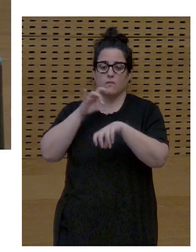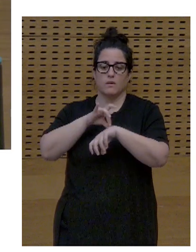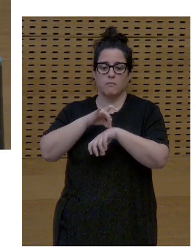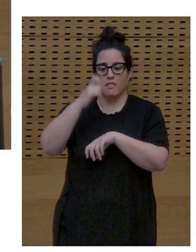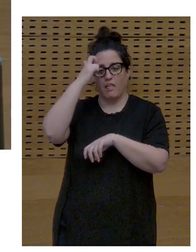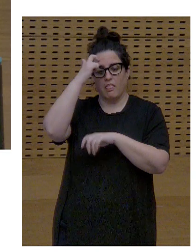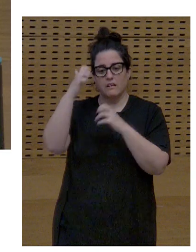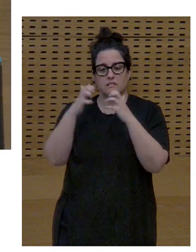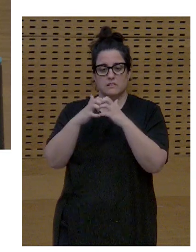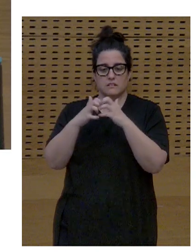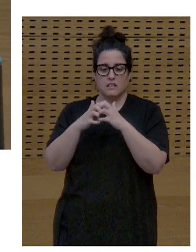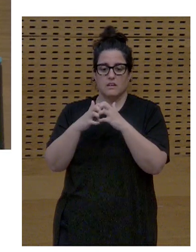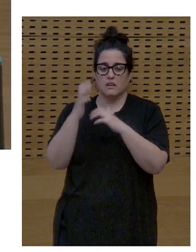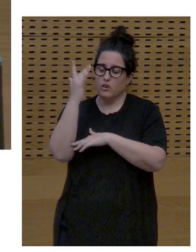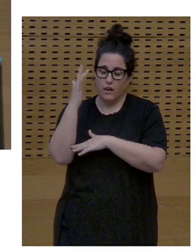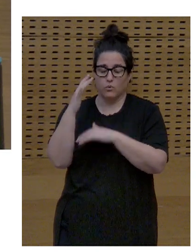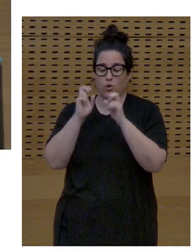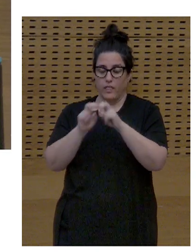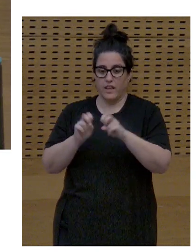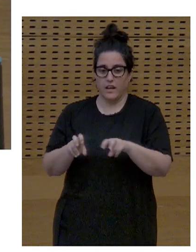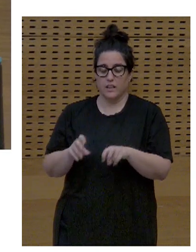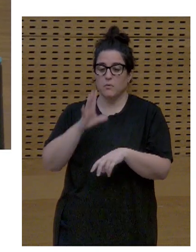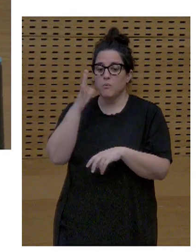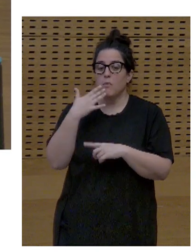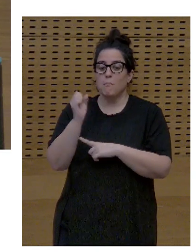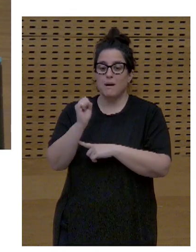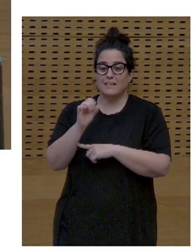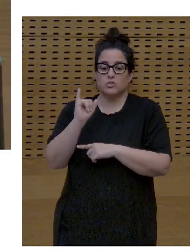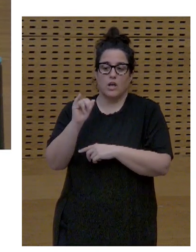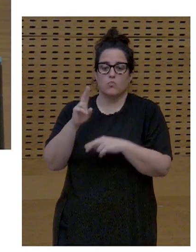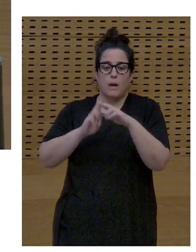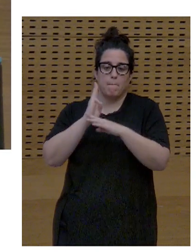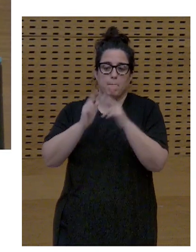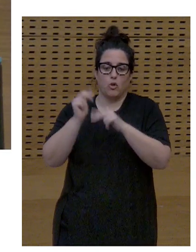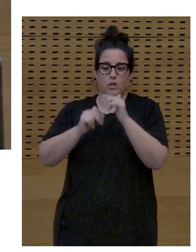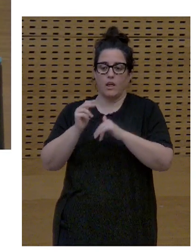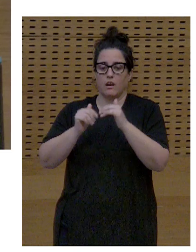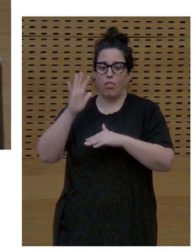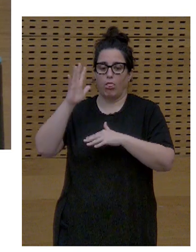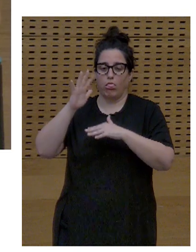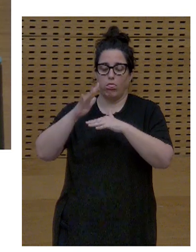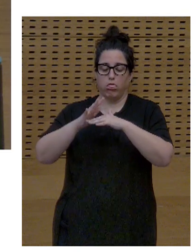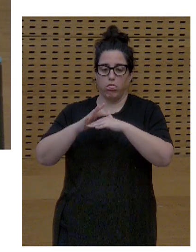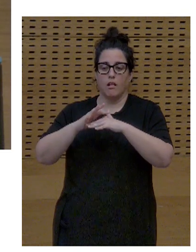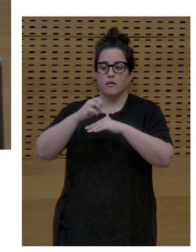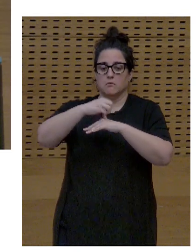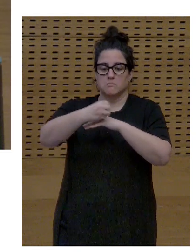porque en el Parkinson hay una proteína que se deposita, pero en otras enfermedades son otras, y